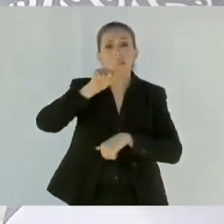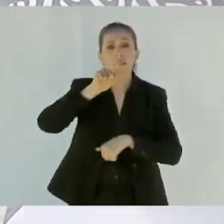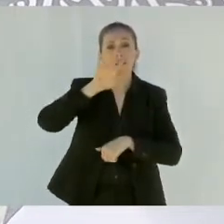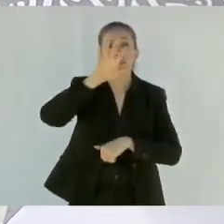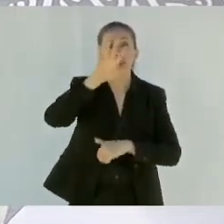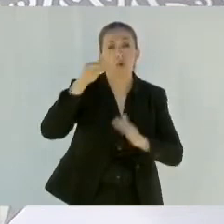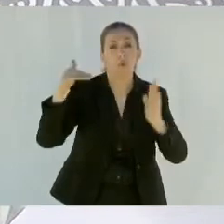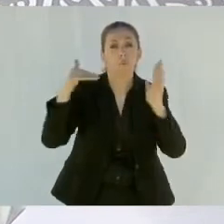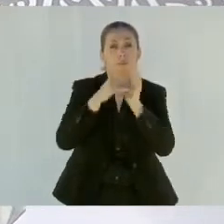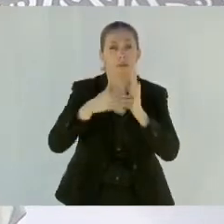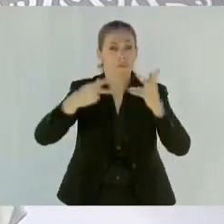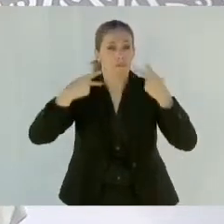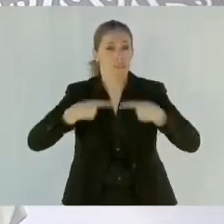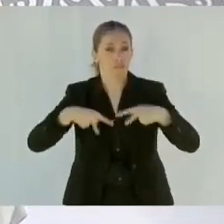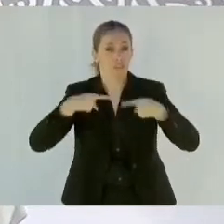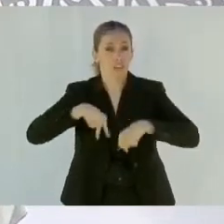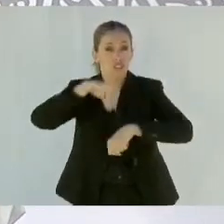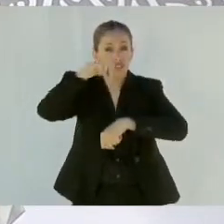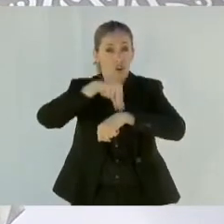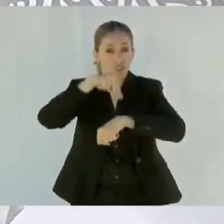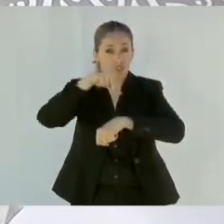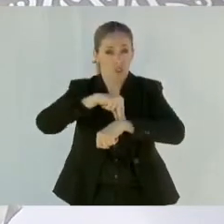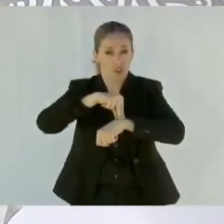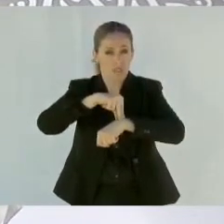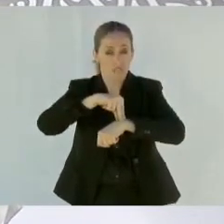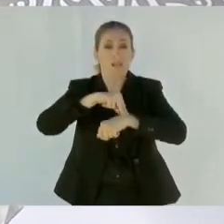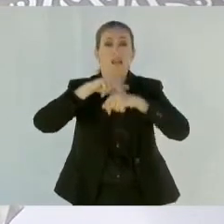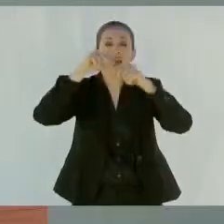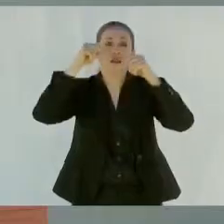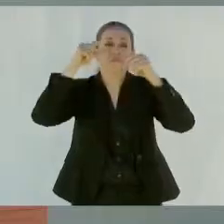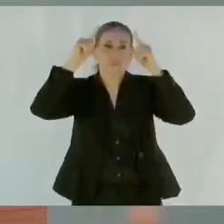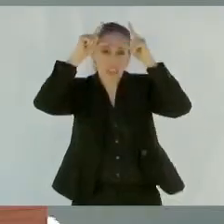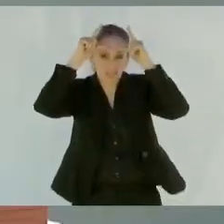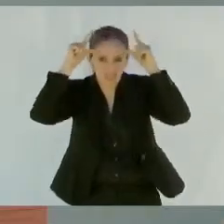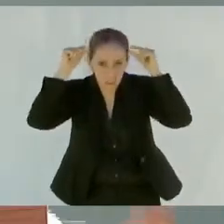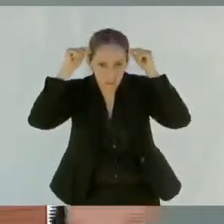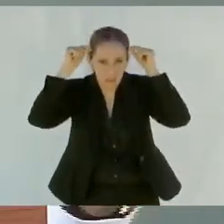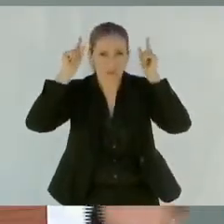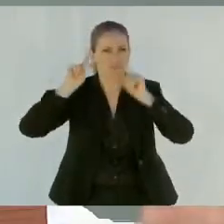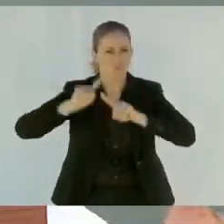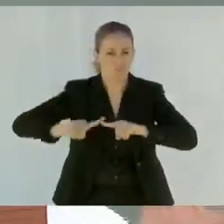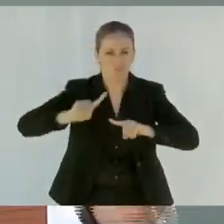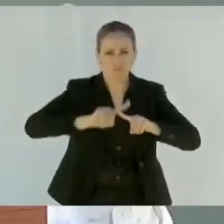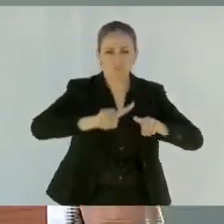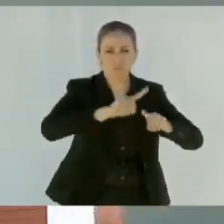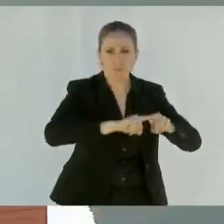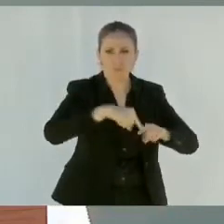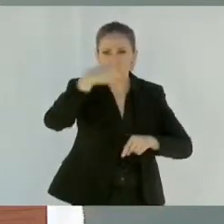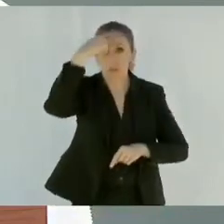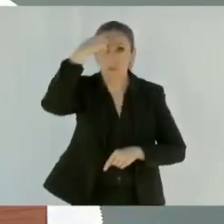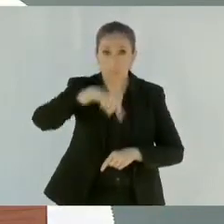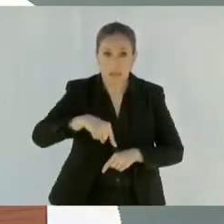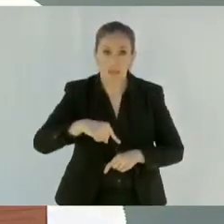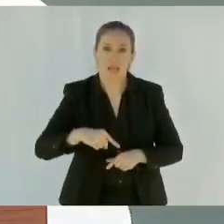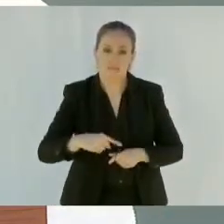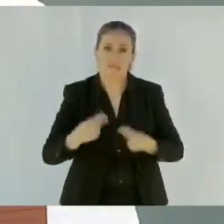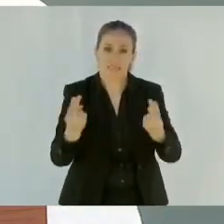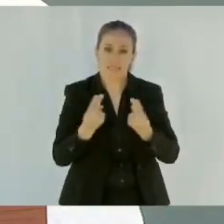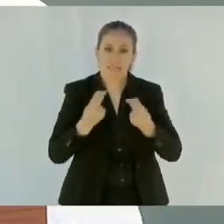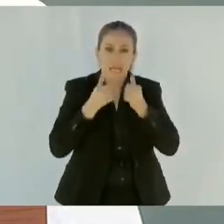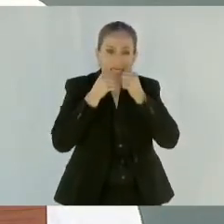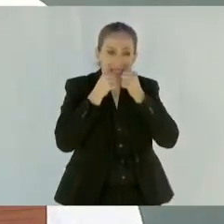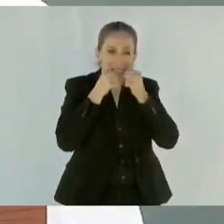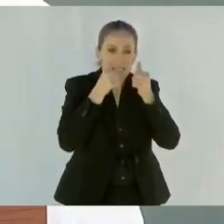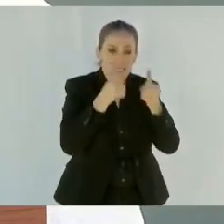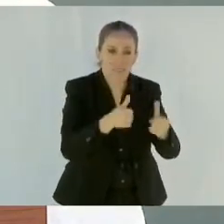salud, médicos, enfermeras, para poder enfrentar la